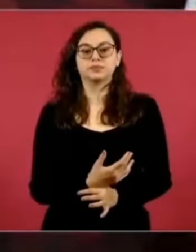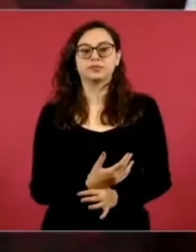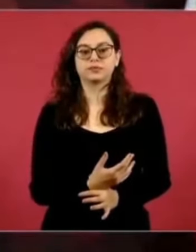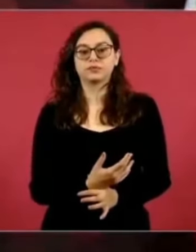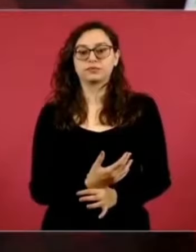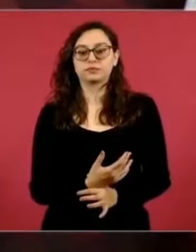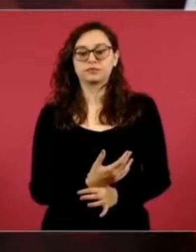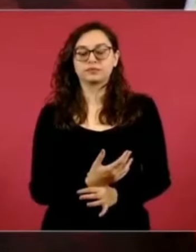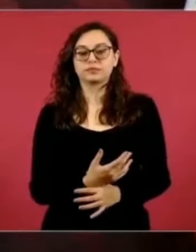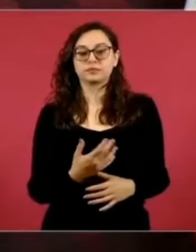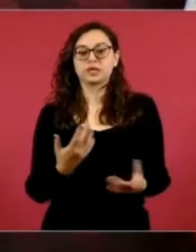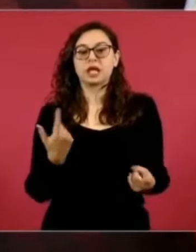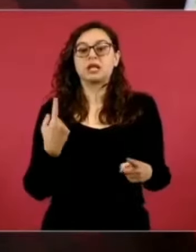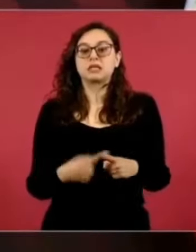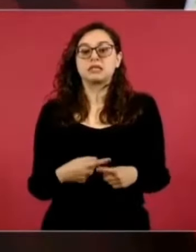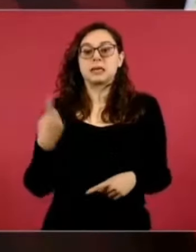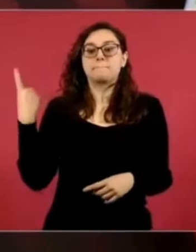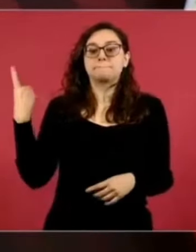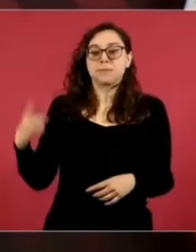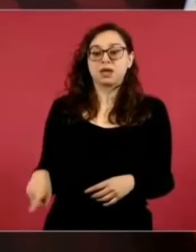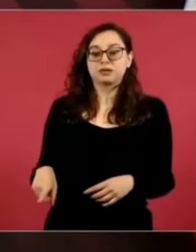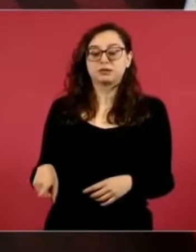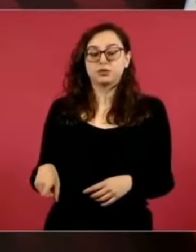recibieron órdenes.